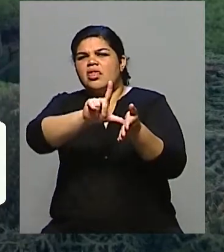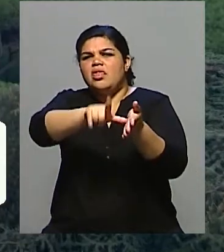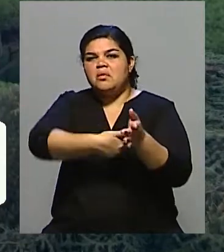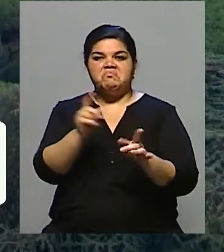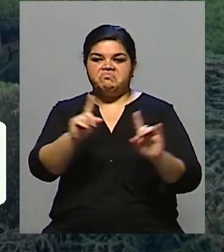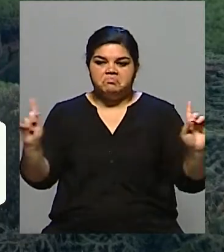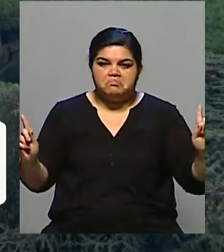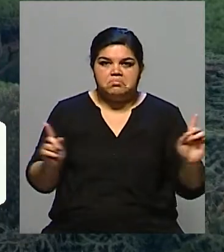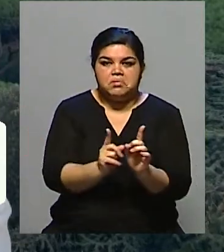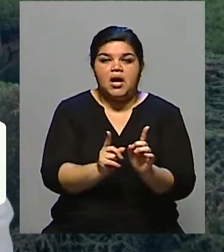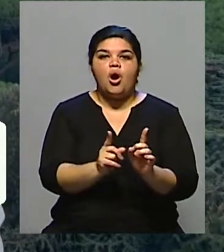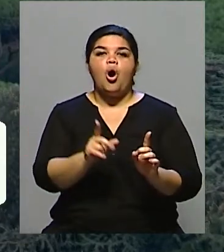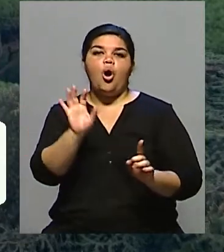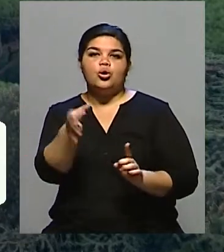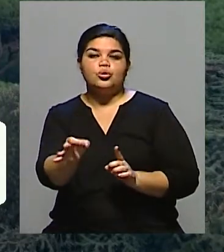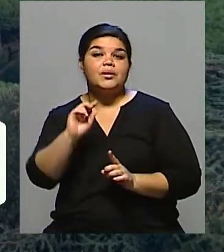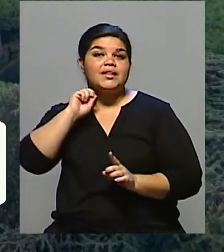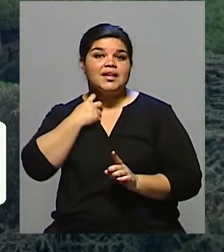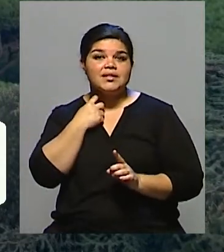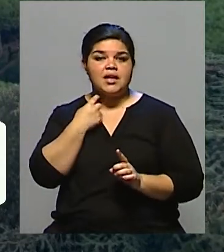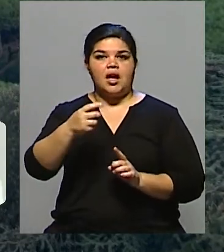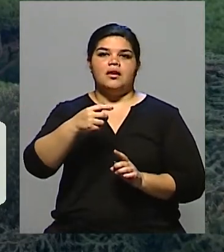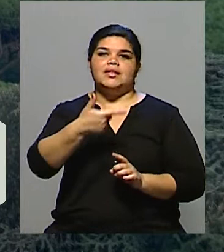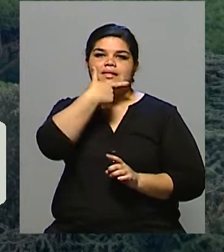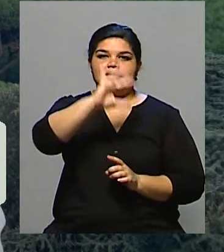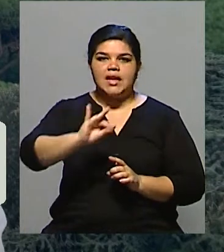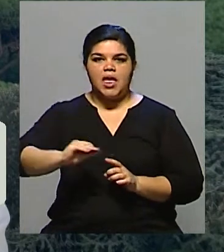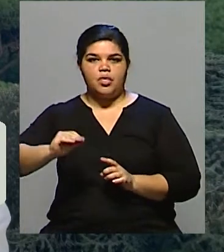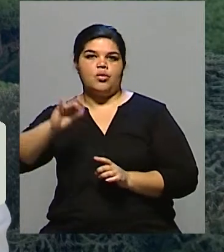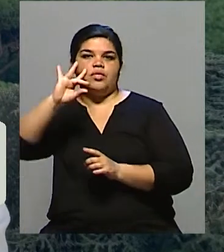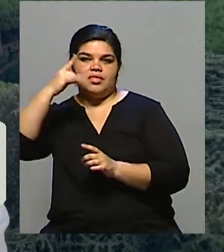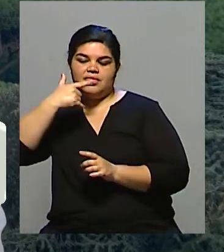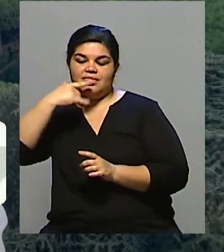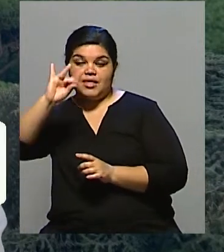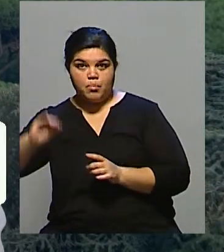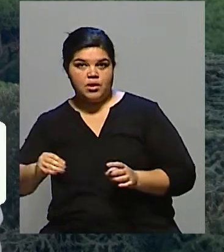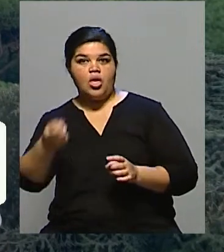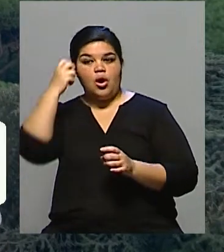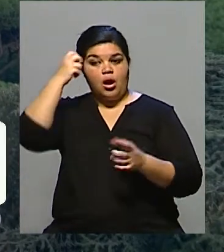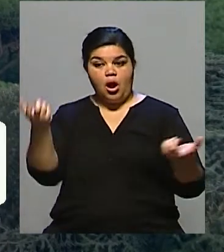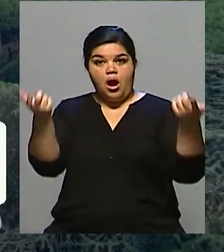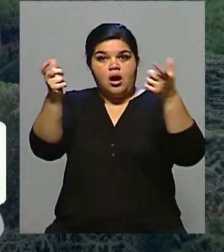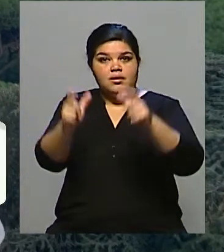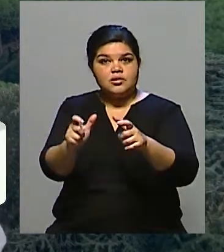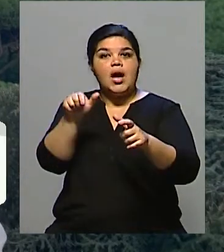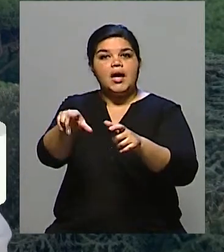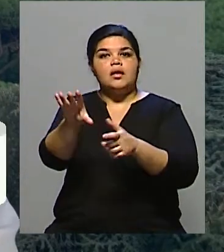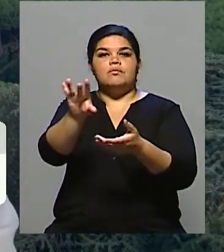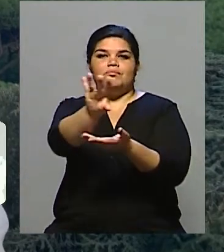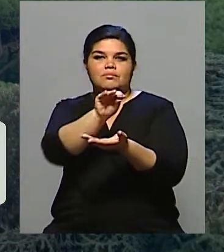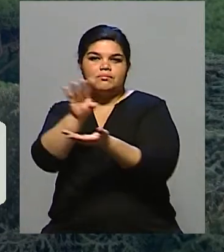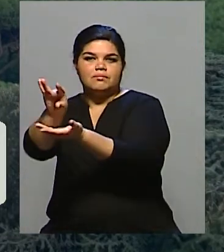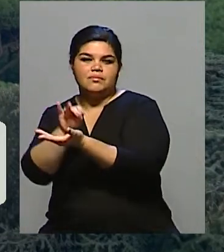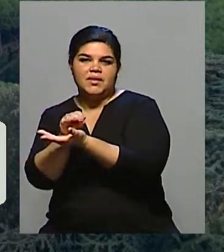13 de octubre el Parlamento se reunirá por primera vez después de las elecciones para elegir a los presidentes de la Cámara y del